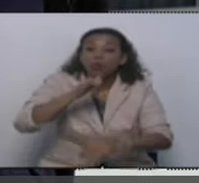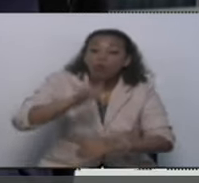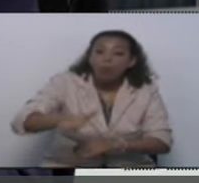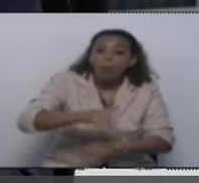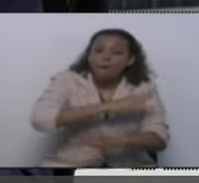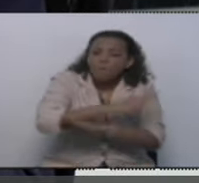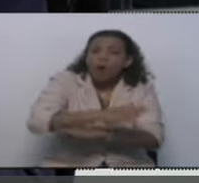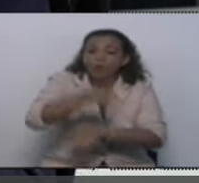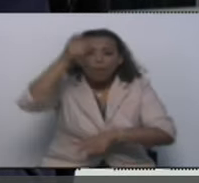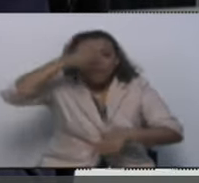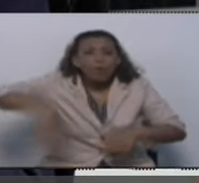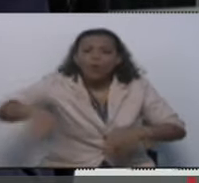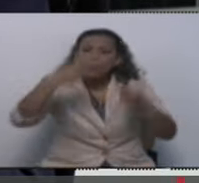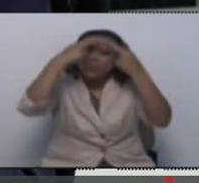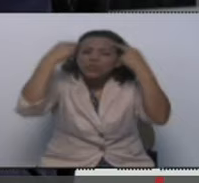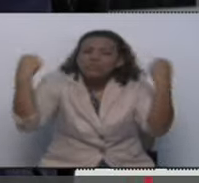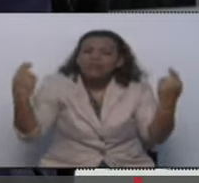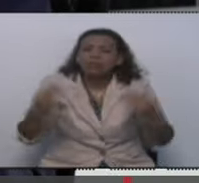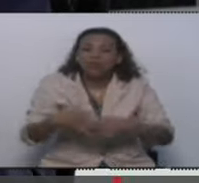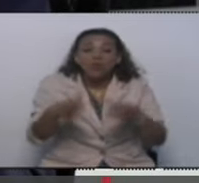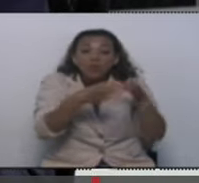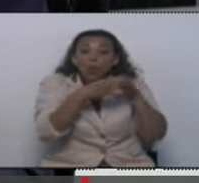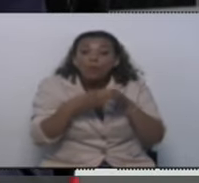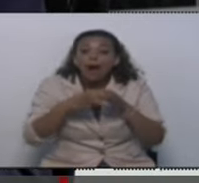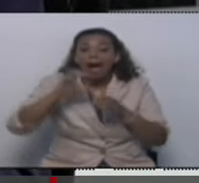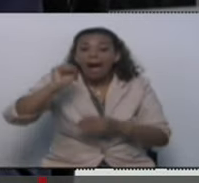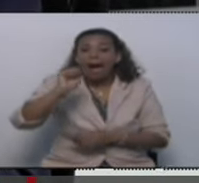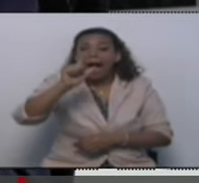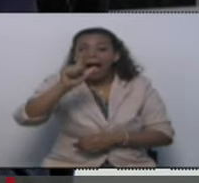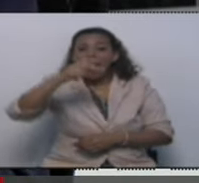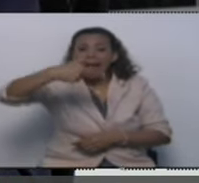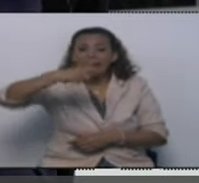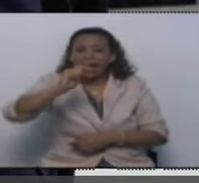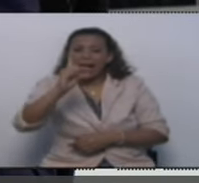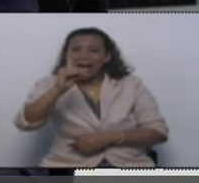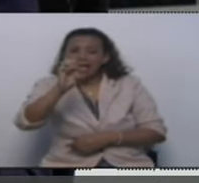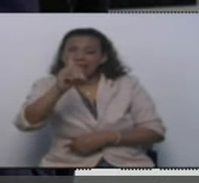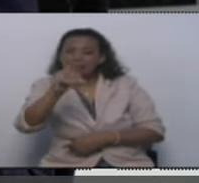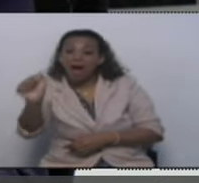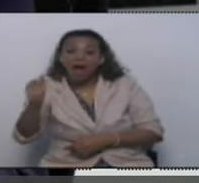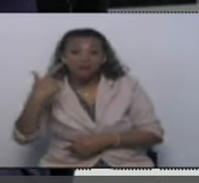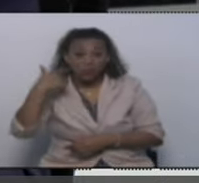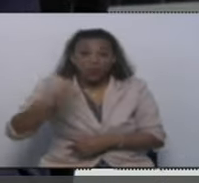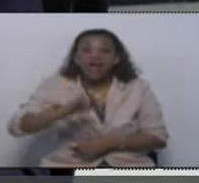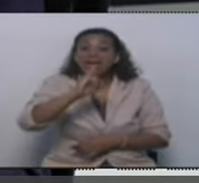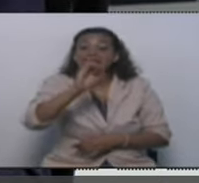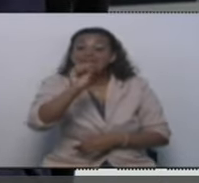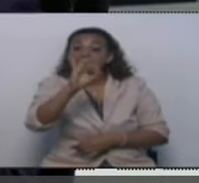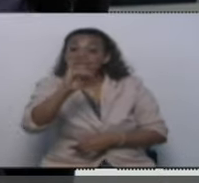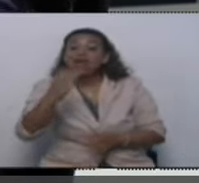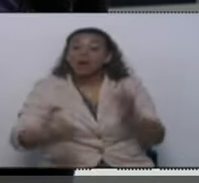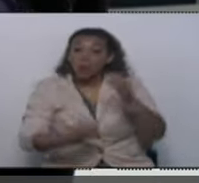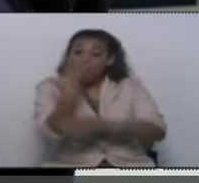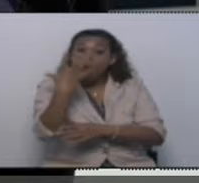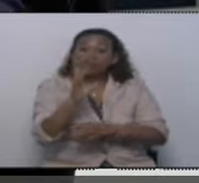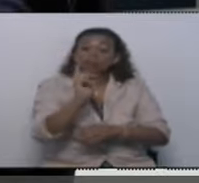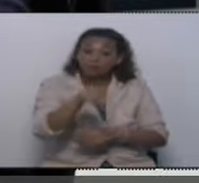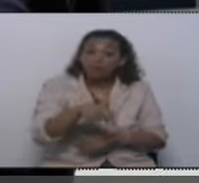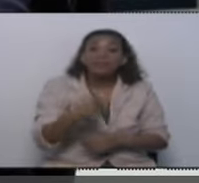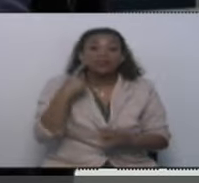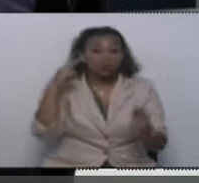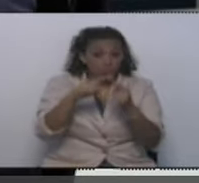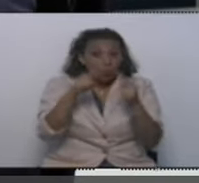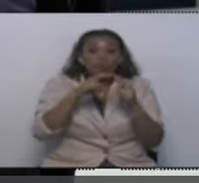de los pueblos. El grupo Al-Qaeda, el grupo ISIS, son grupos creados también por el imperio. Eso se